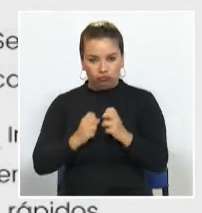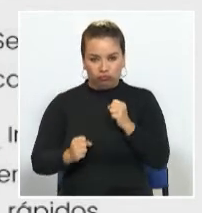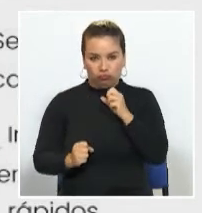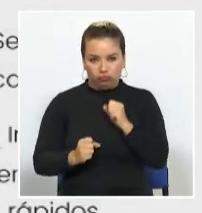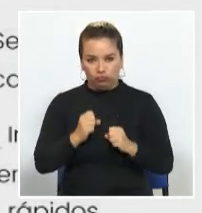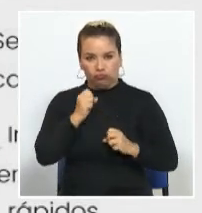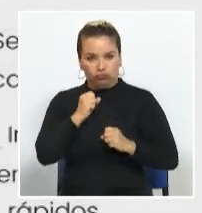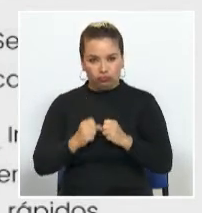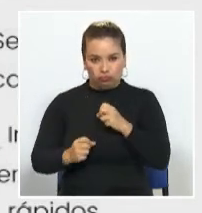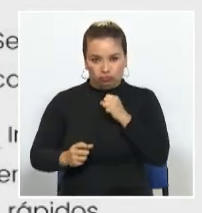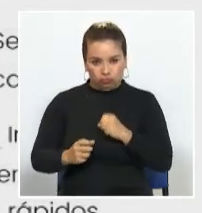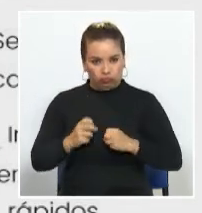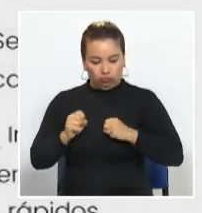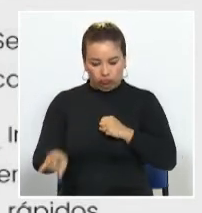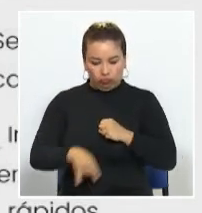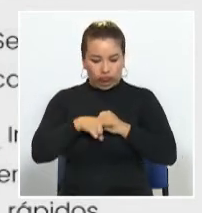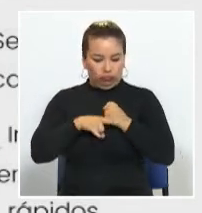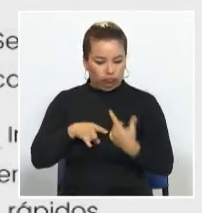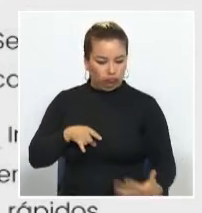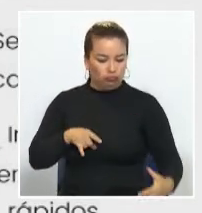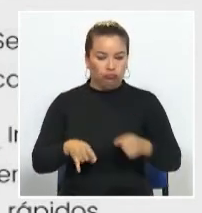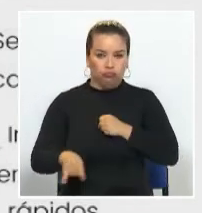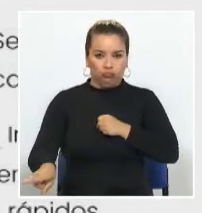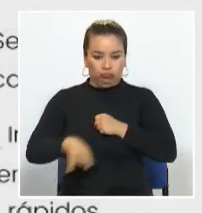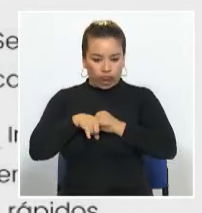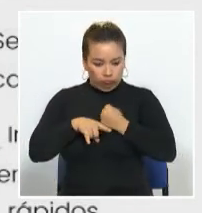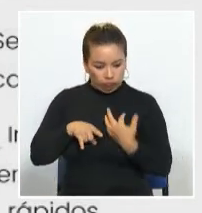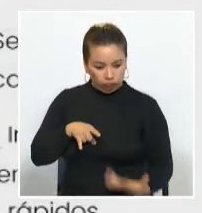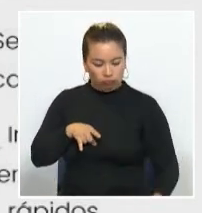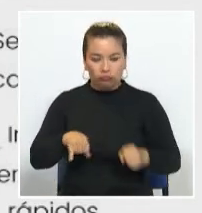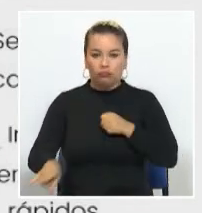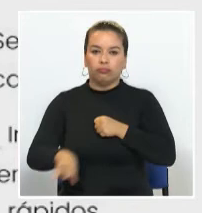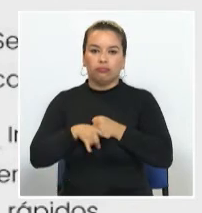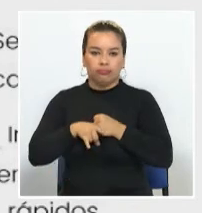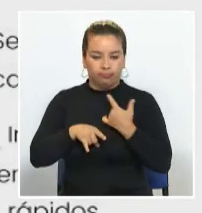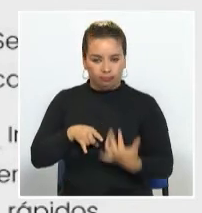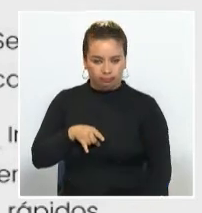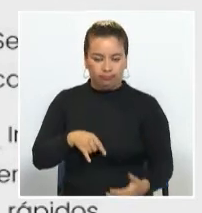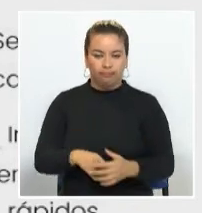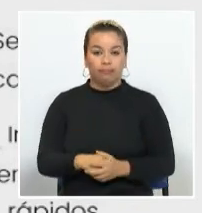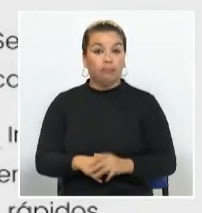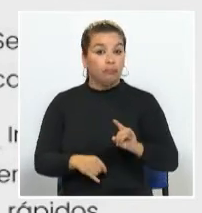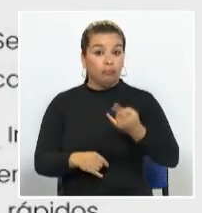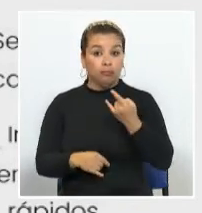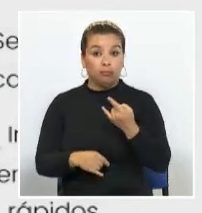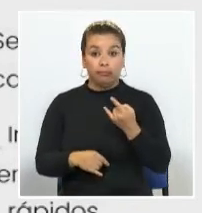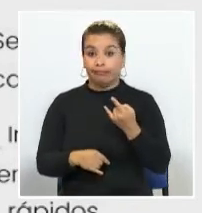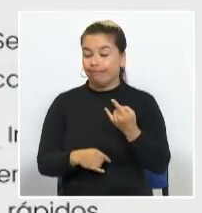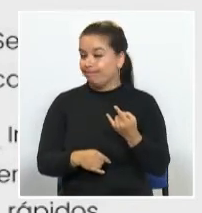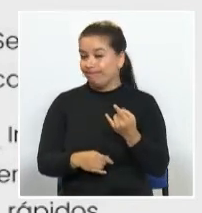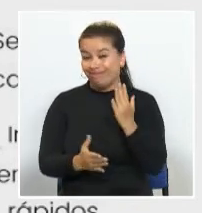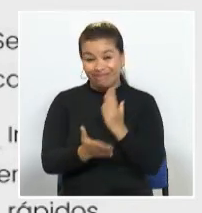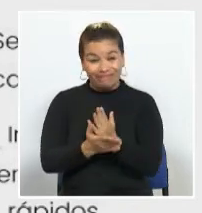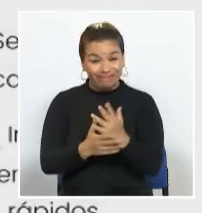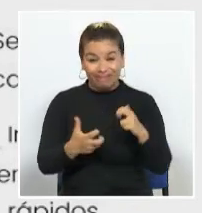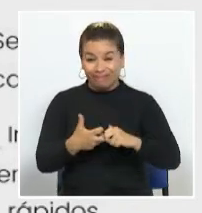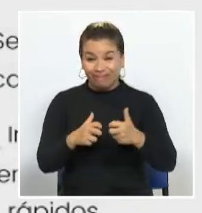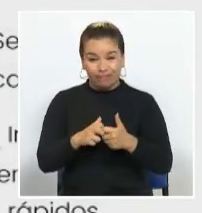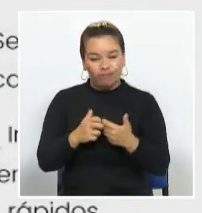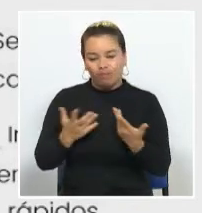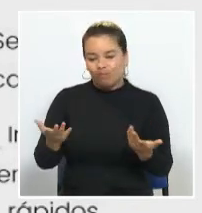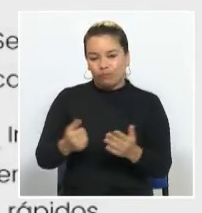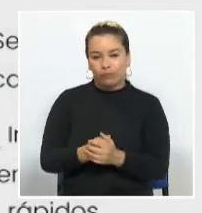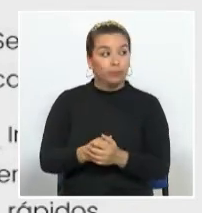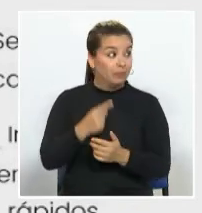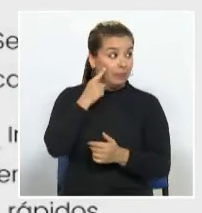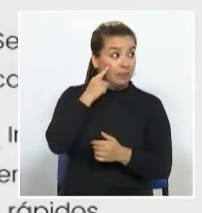estímulo eléctrico a cualquier nivel produce las arritmias cardíacas. Específicamente en este esquema vemos una arritmia que se llama la